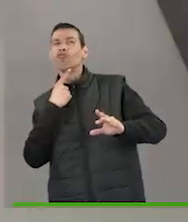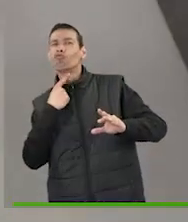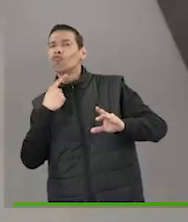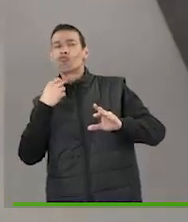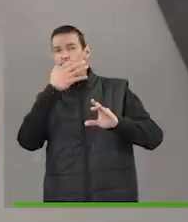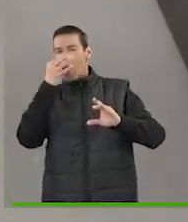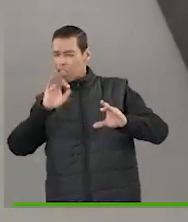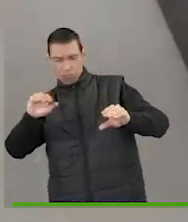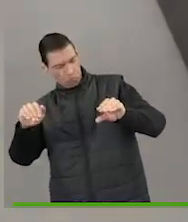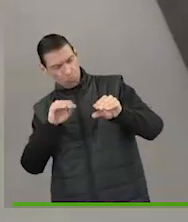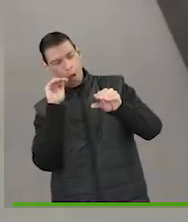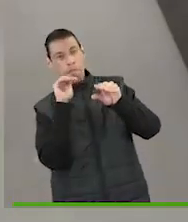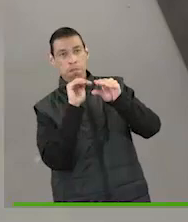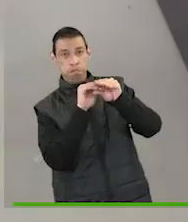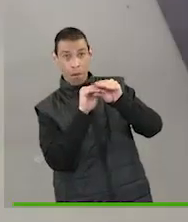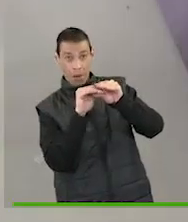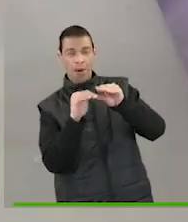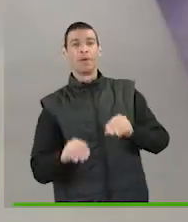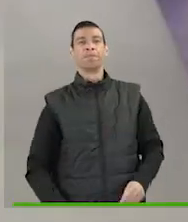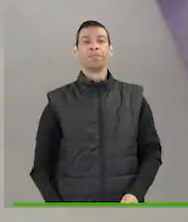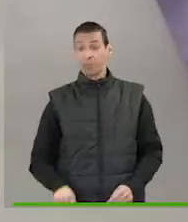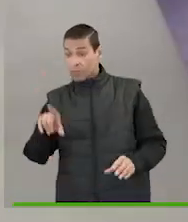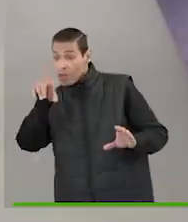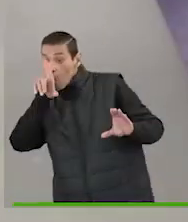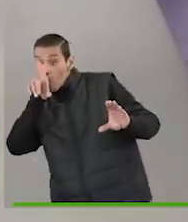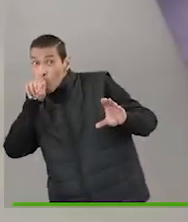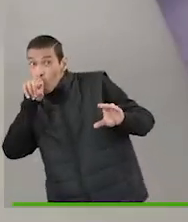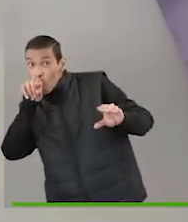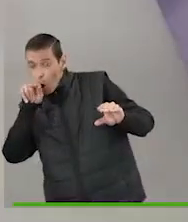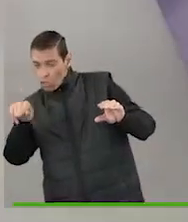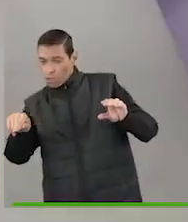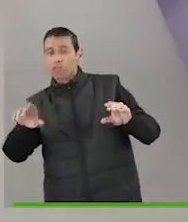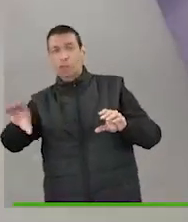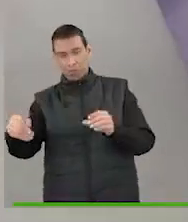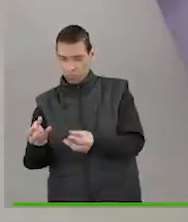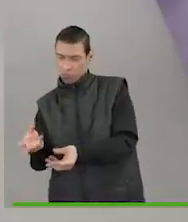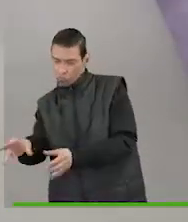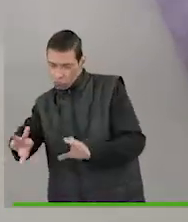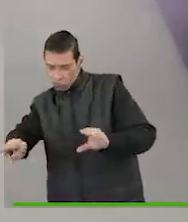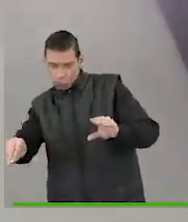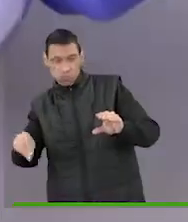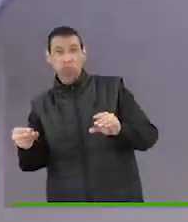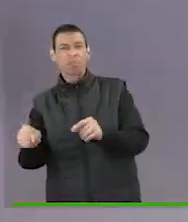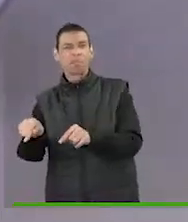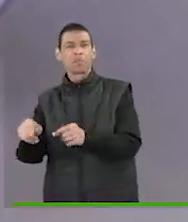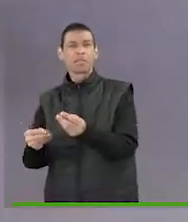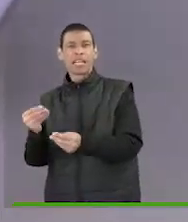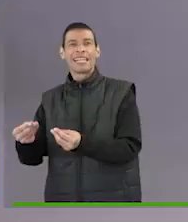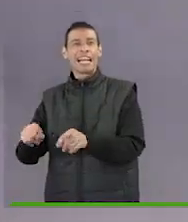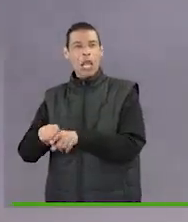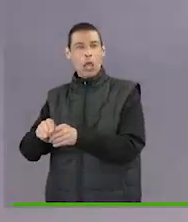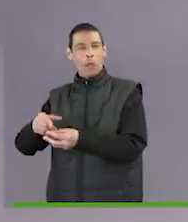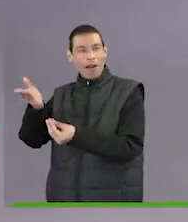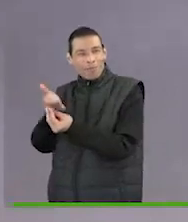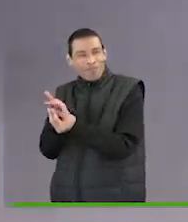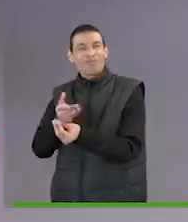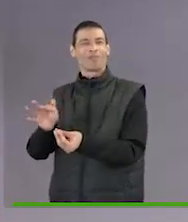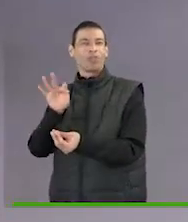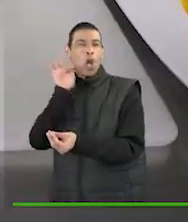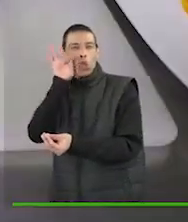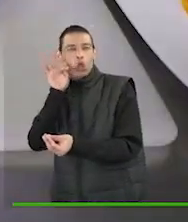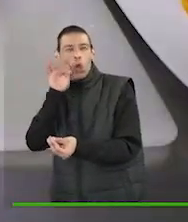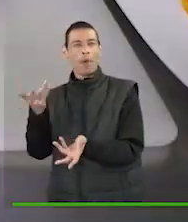a alistar nuestro pollo y vamos a adicionarle el ahogado mezclamos